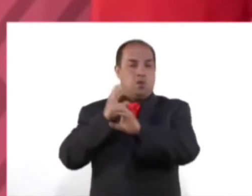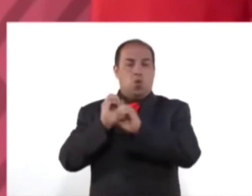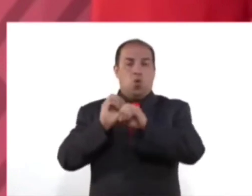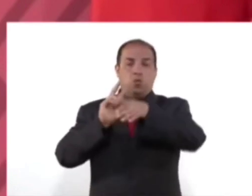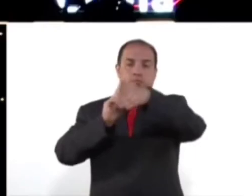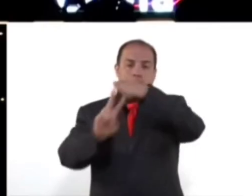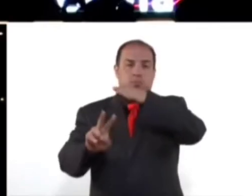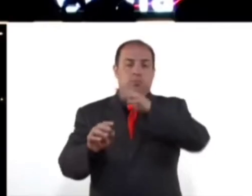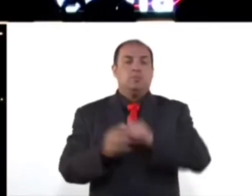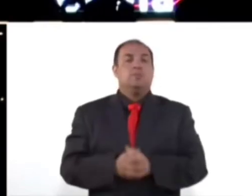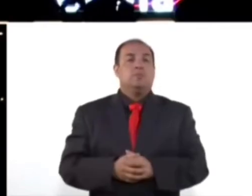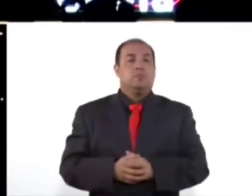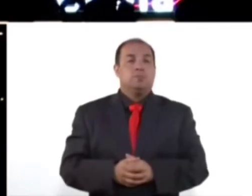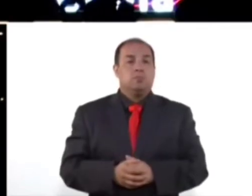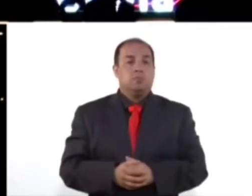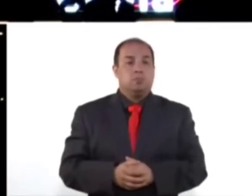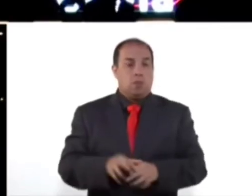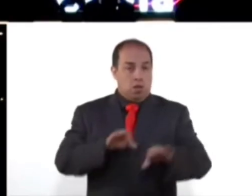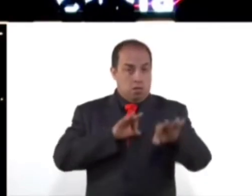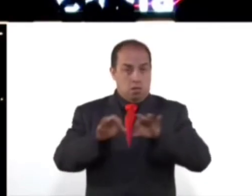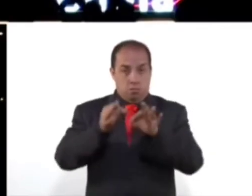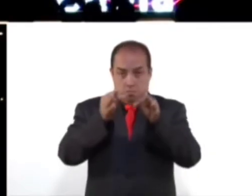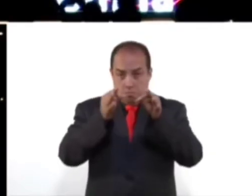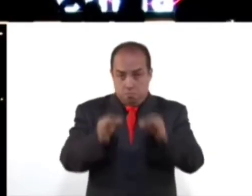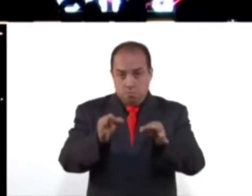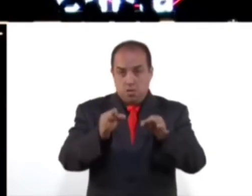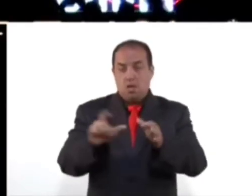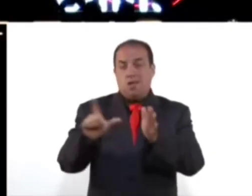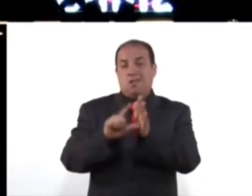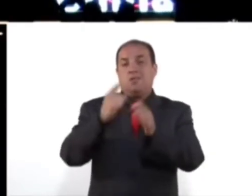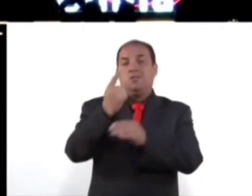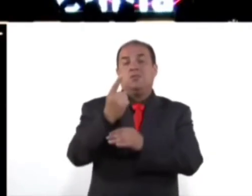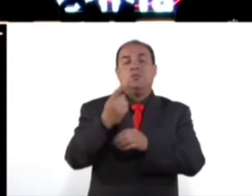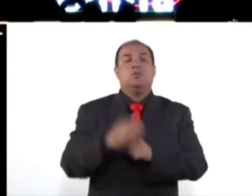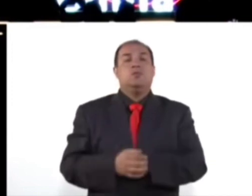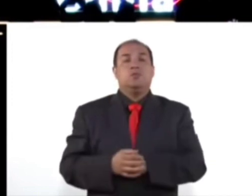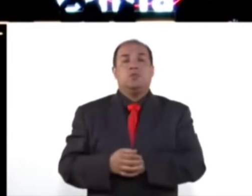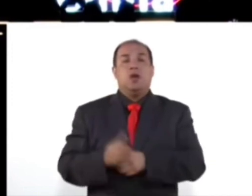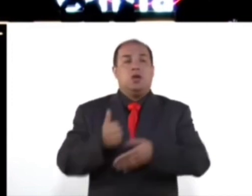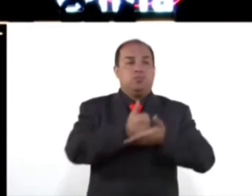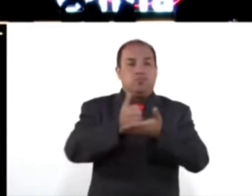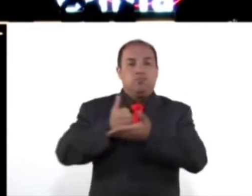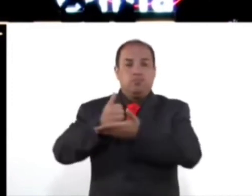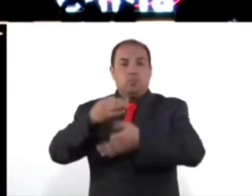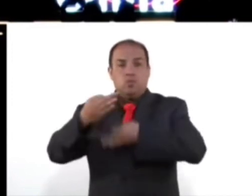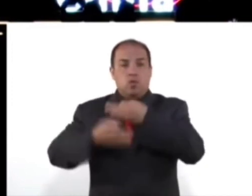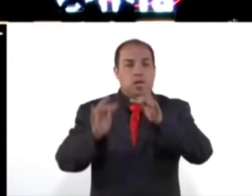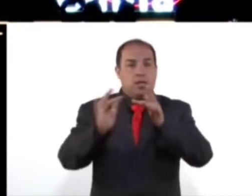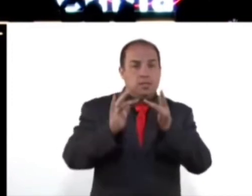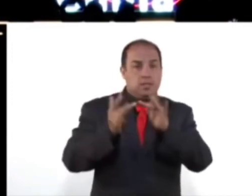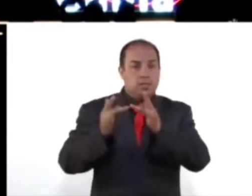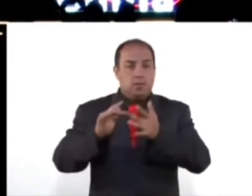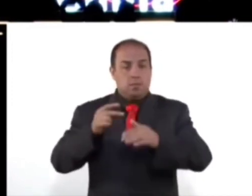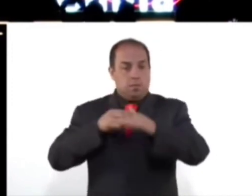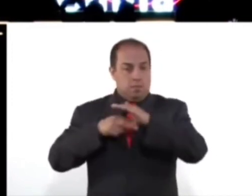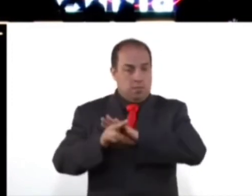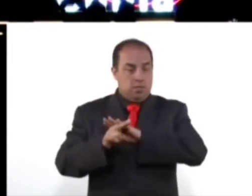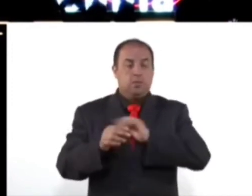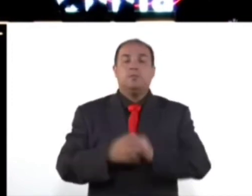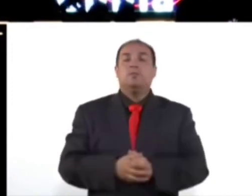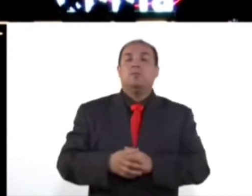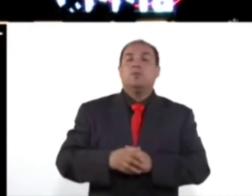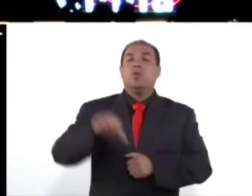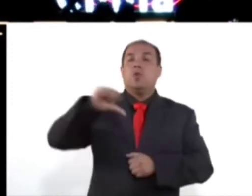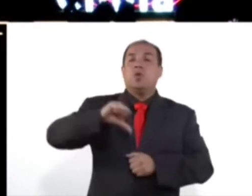lo tanto, la buena calidad en la operación de la línea 1 tiene un impacto en toda la red de movilidad. Este acto es muy,